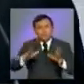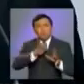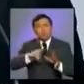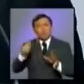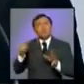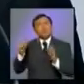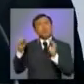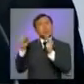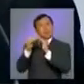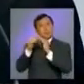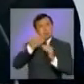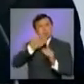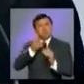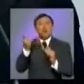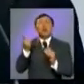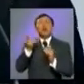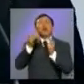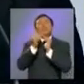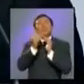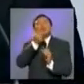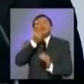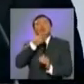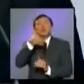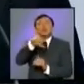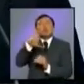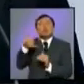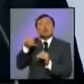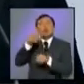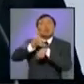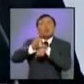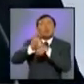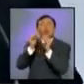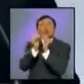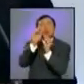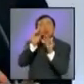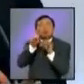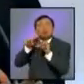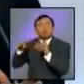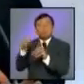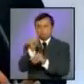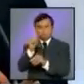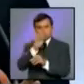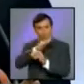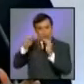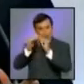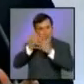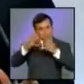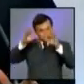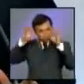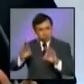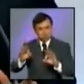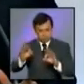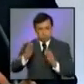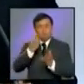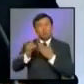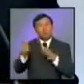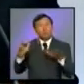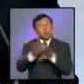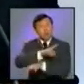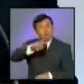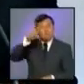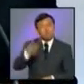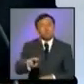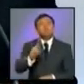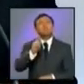bueno yo lo leí de otra manera Y puede que tenga razón esta persona que lo escribió y